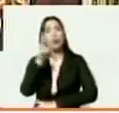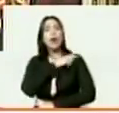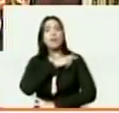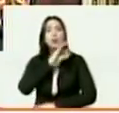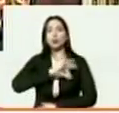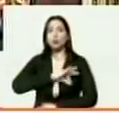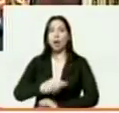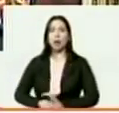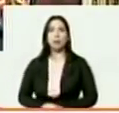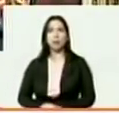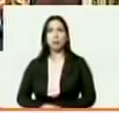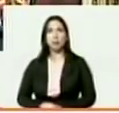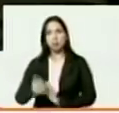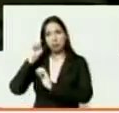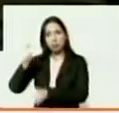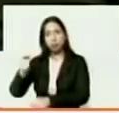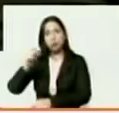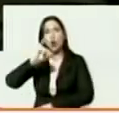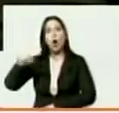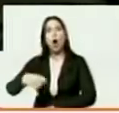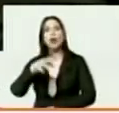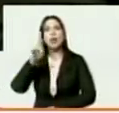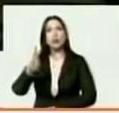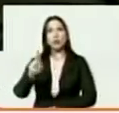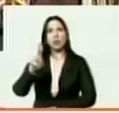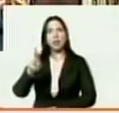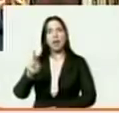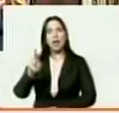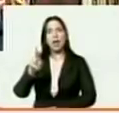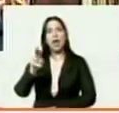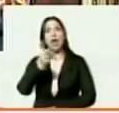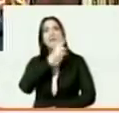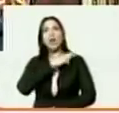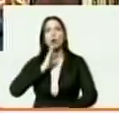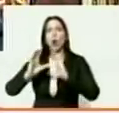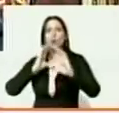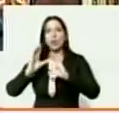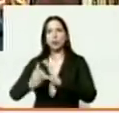social, y Jorge Rodríguez, el jefe comunicacional.